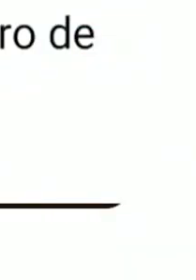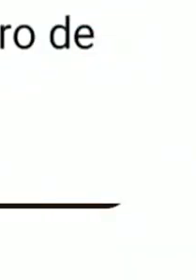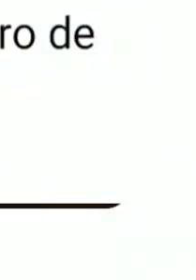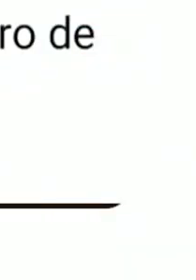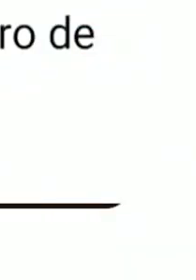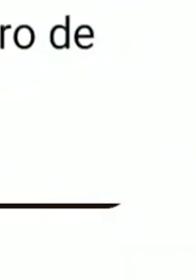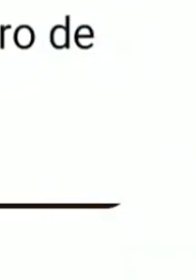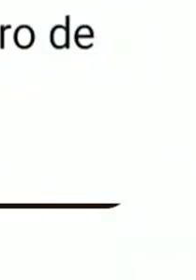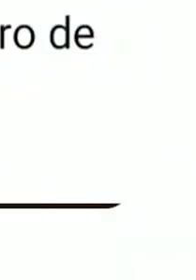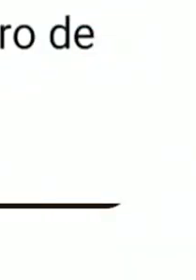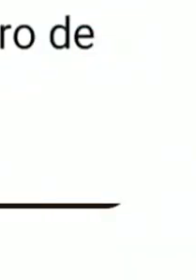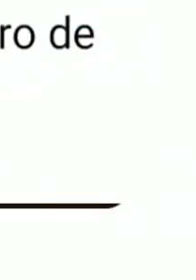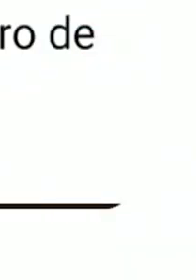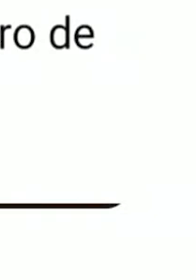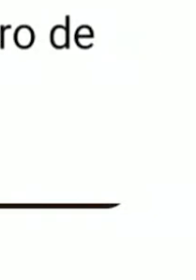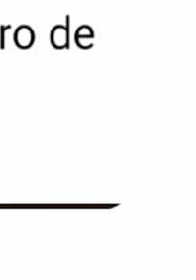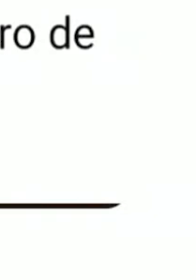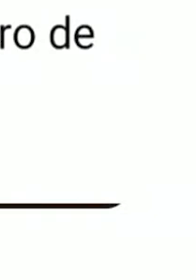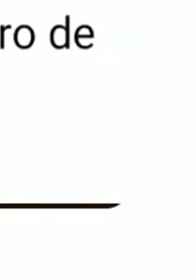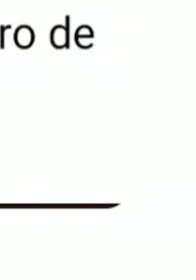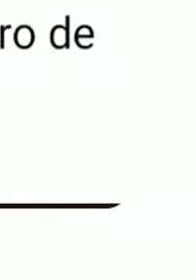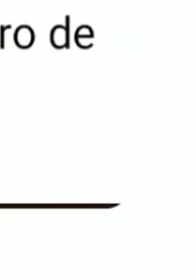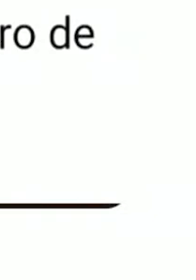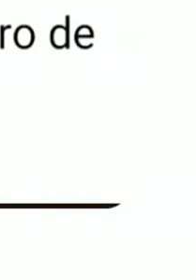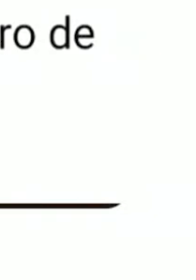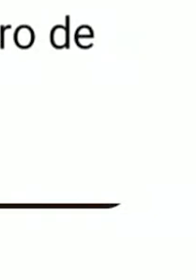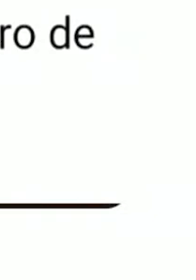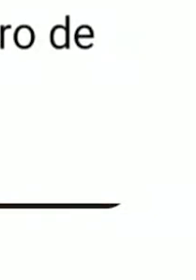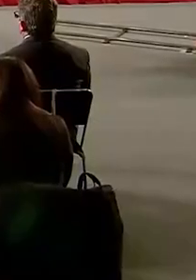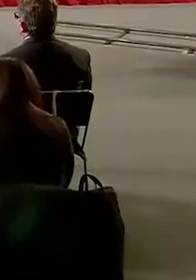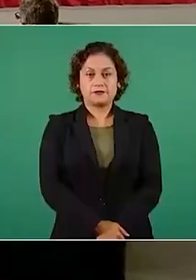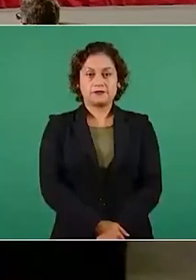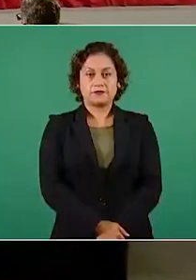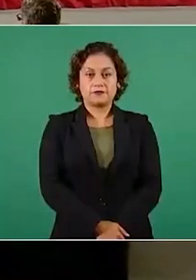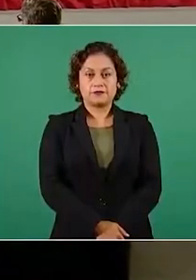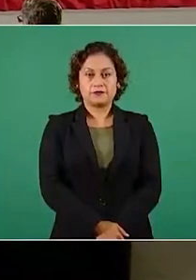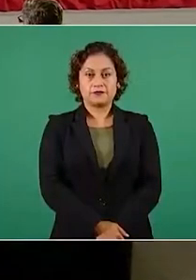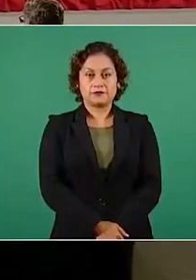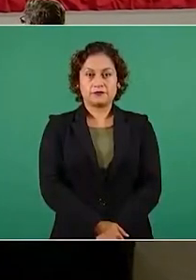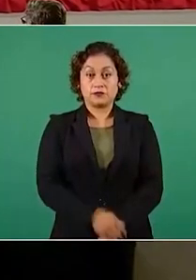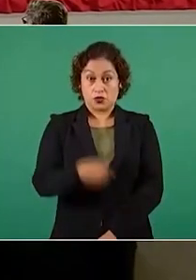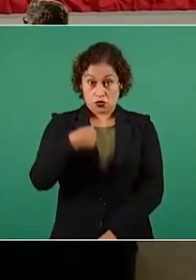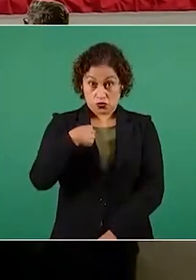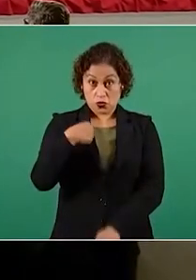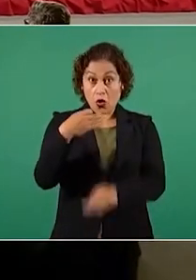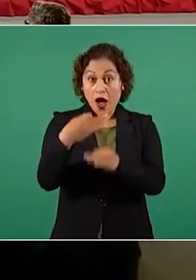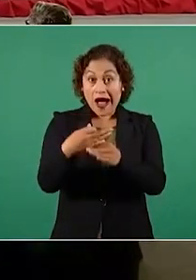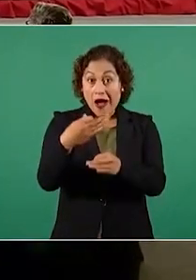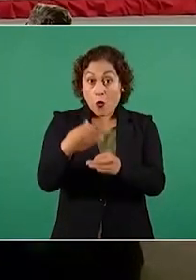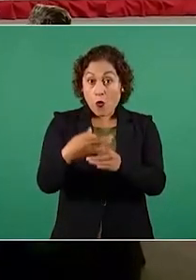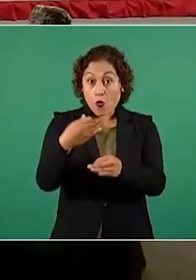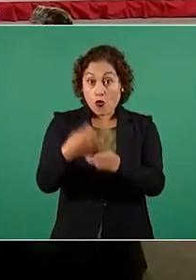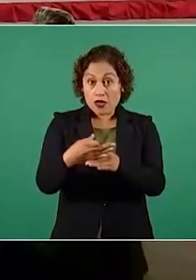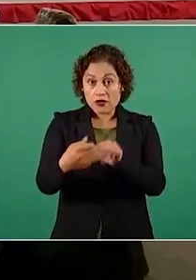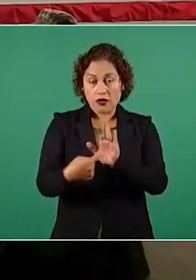porque si hay una crisis en